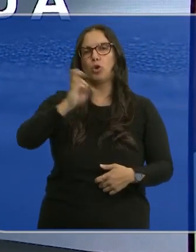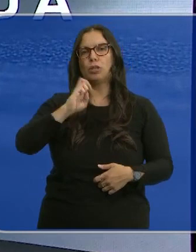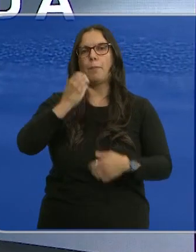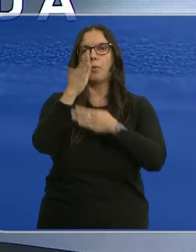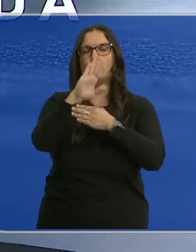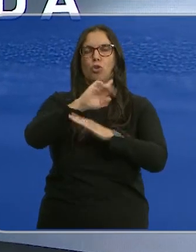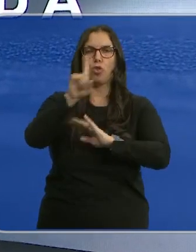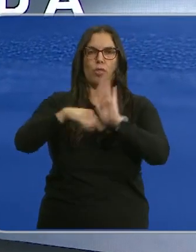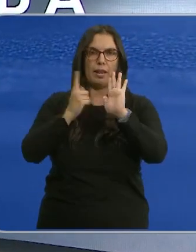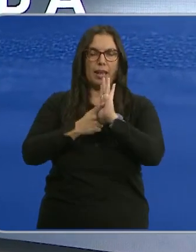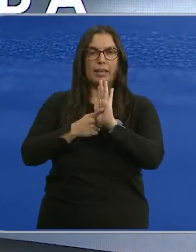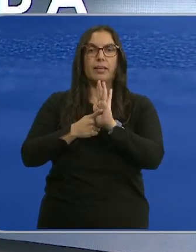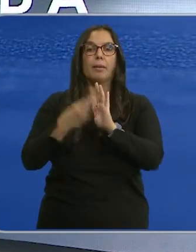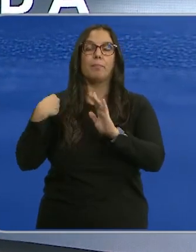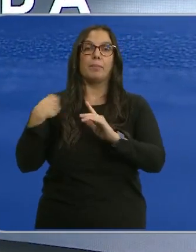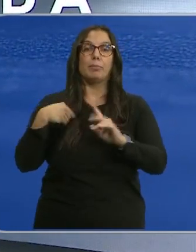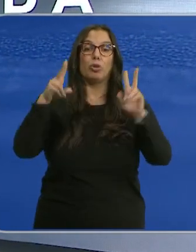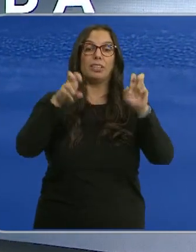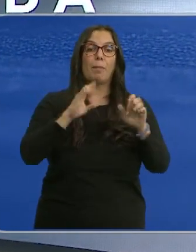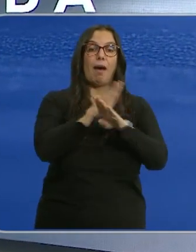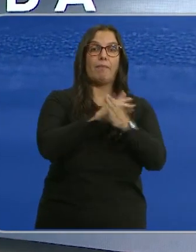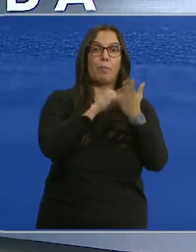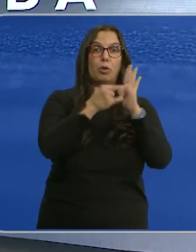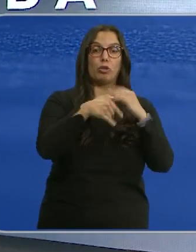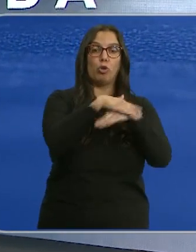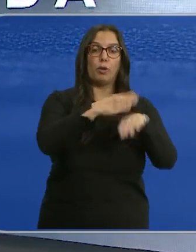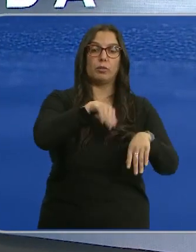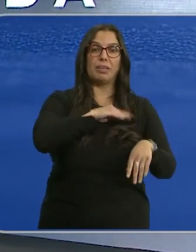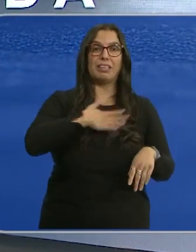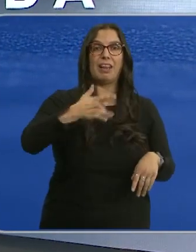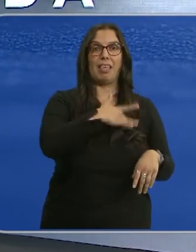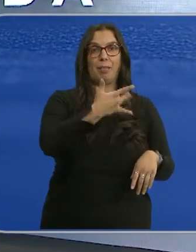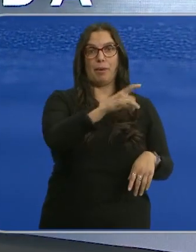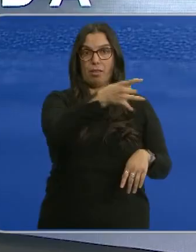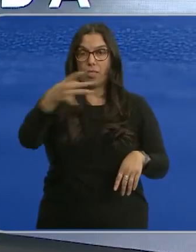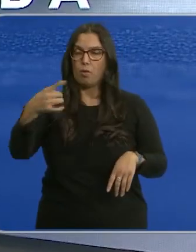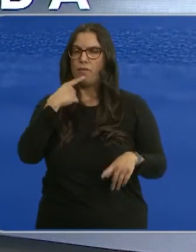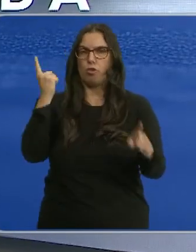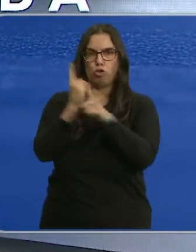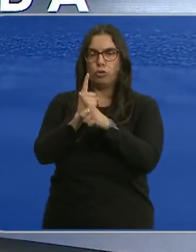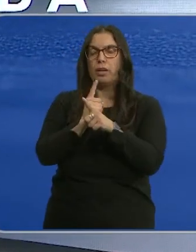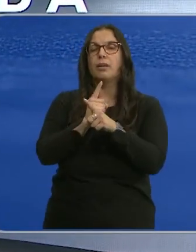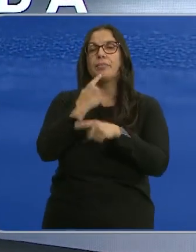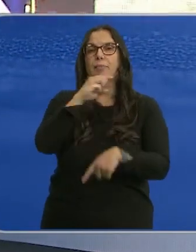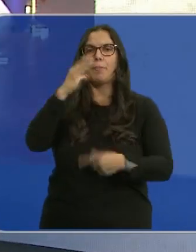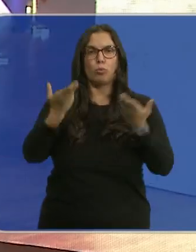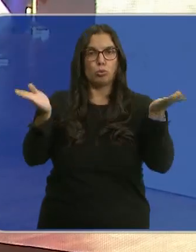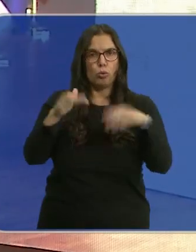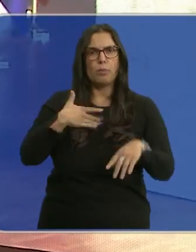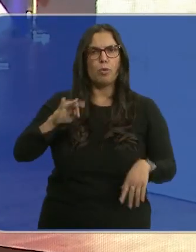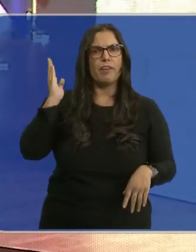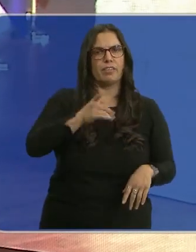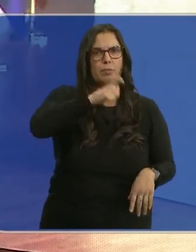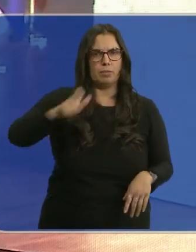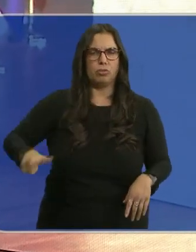de ley en contra del anteproyecto de condonación de la deuda del Ejecutivo Central. Para el PP es injusto y dicen que puede perjudicar a